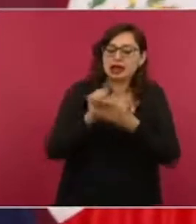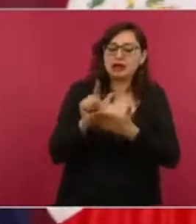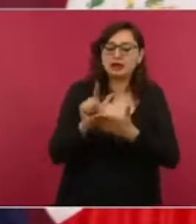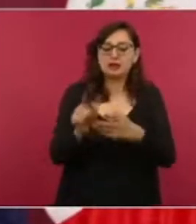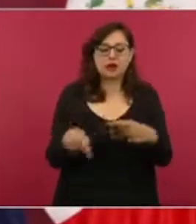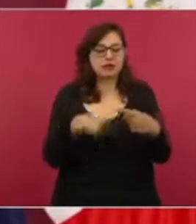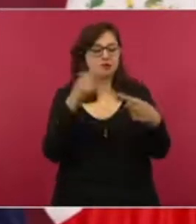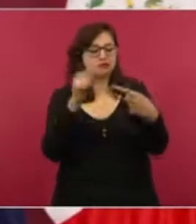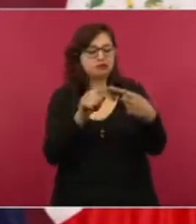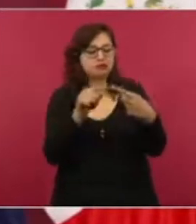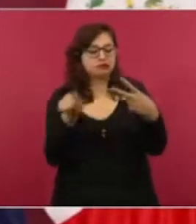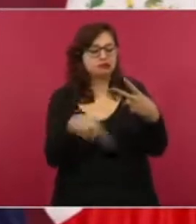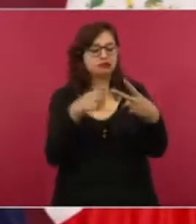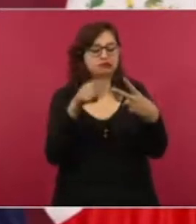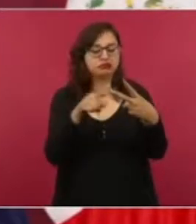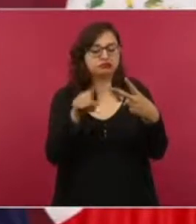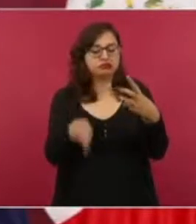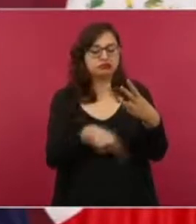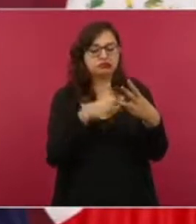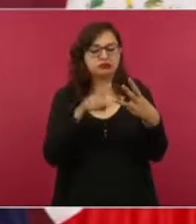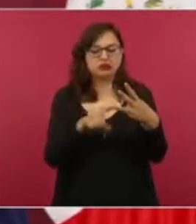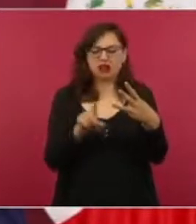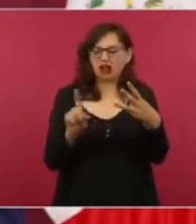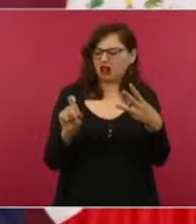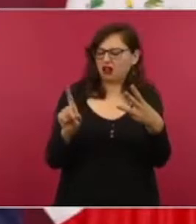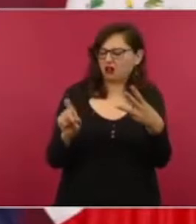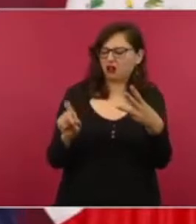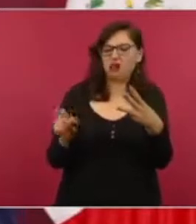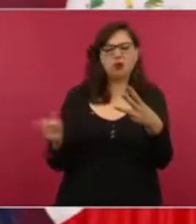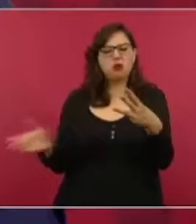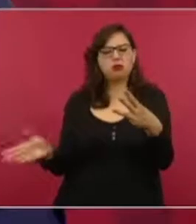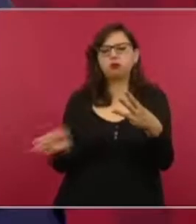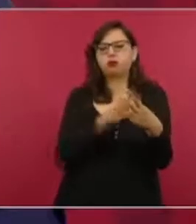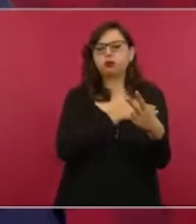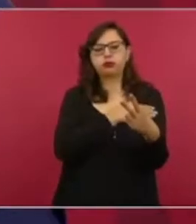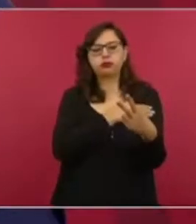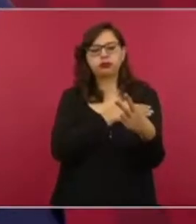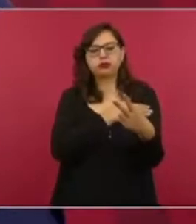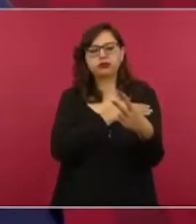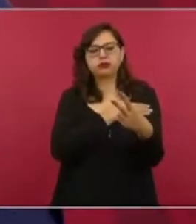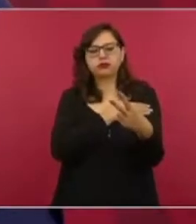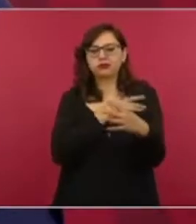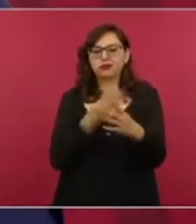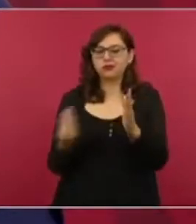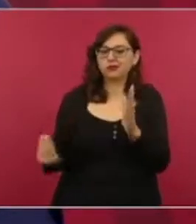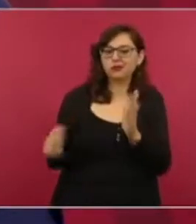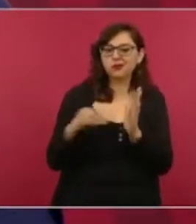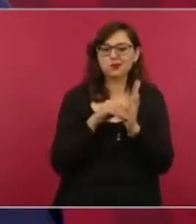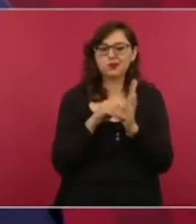de que la energía que se produce en las hidroeléctricas